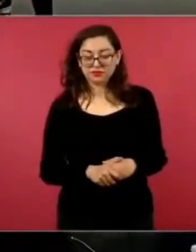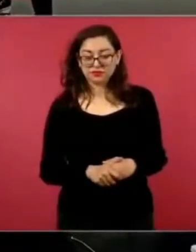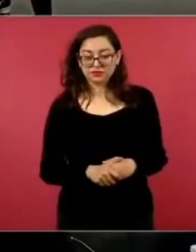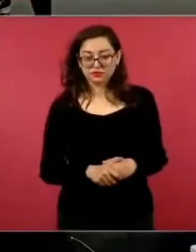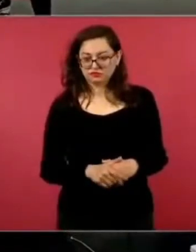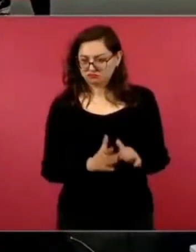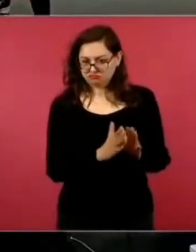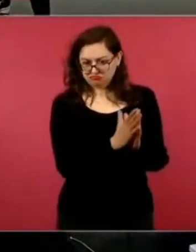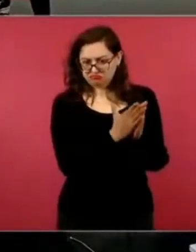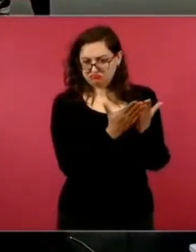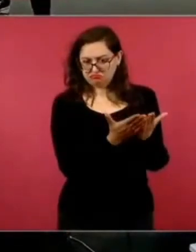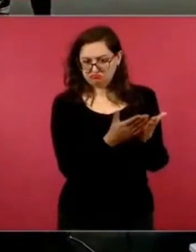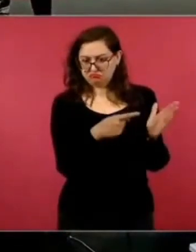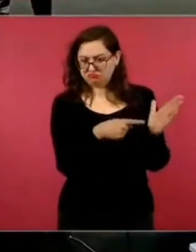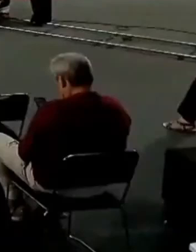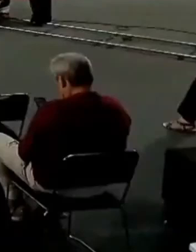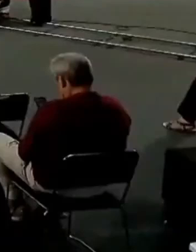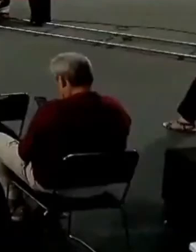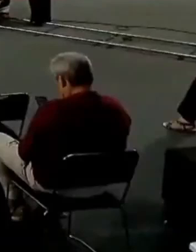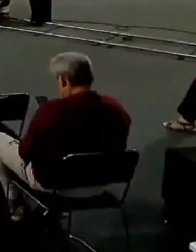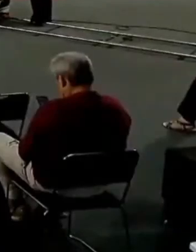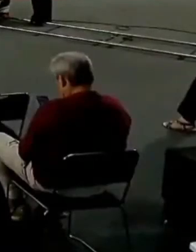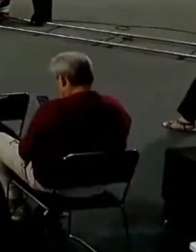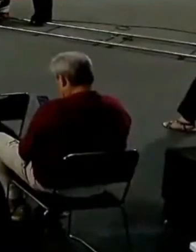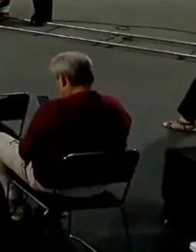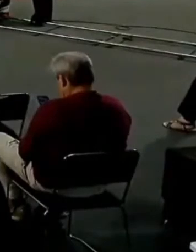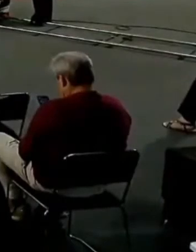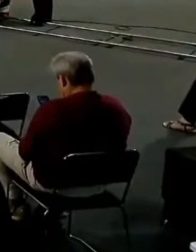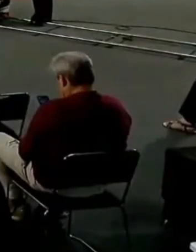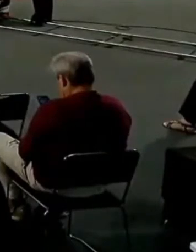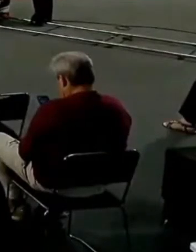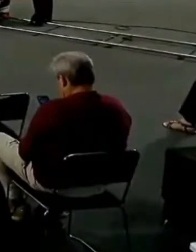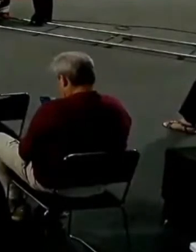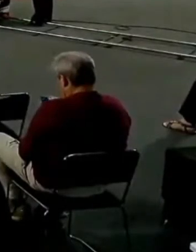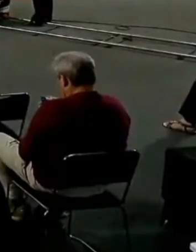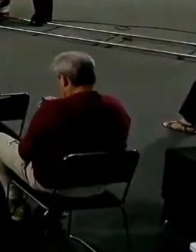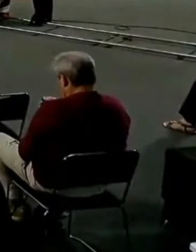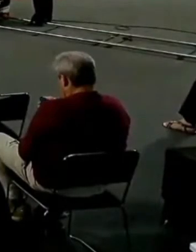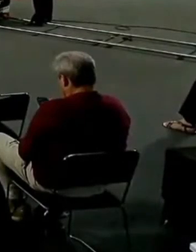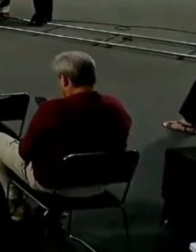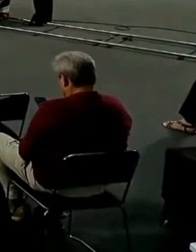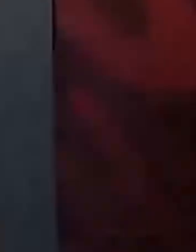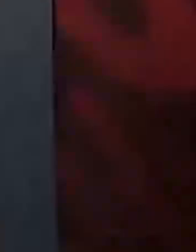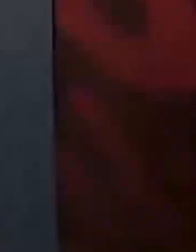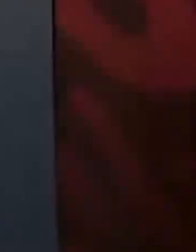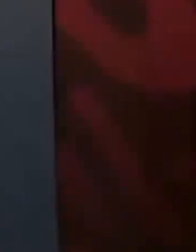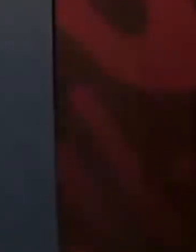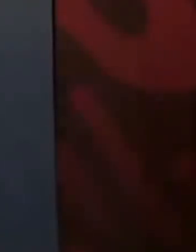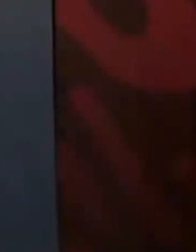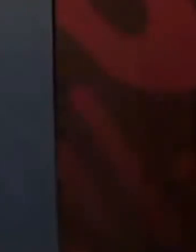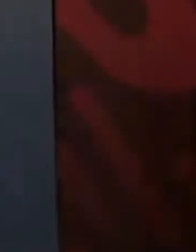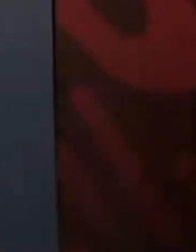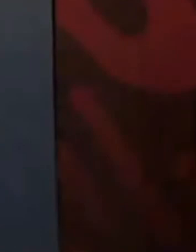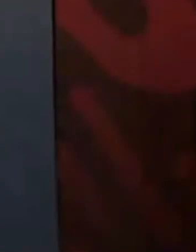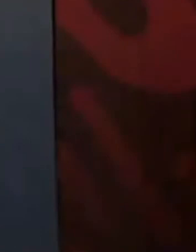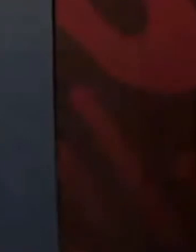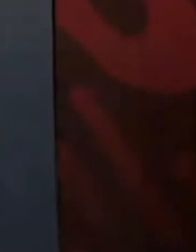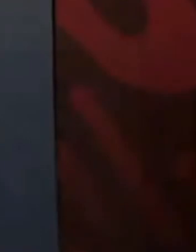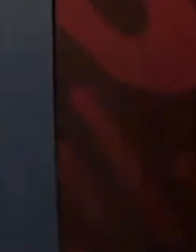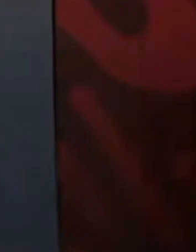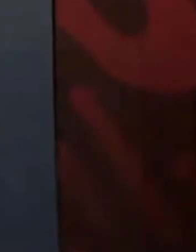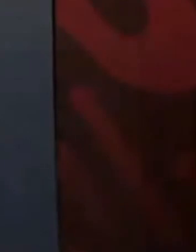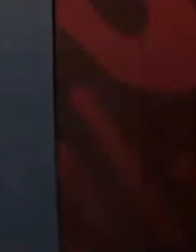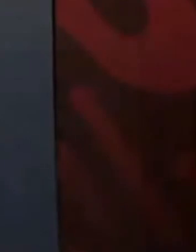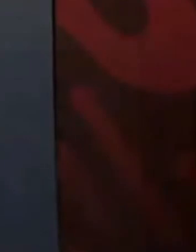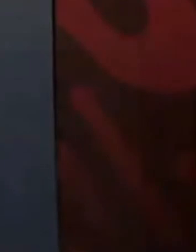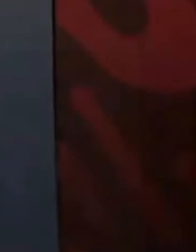Aquí vienen los datos también para los jóvenes. Es buen libro, se los recomiendo. Él